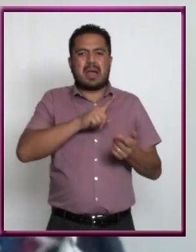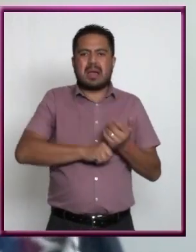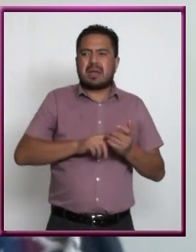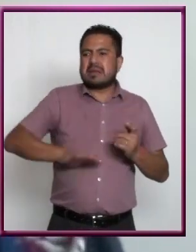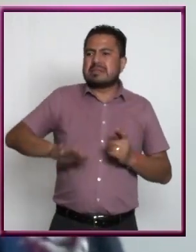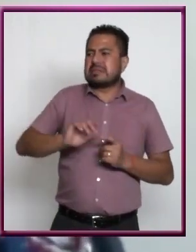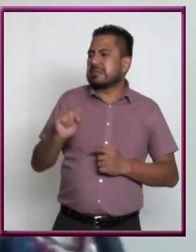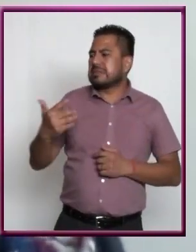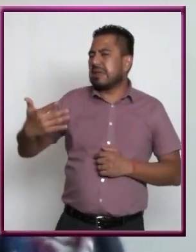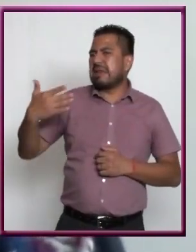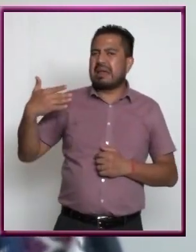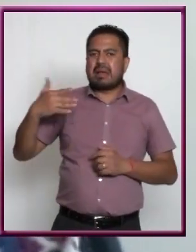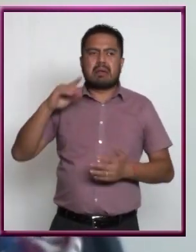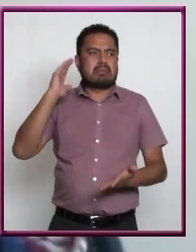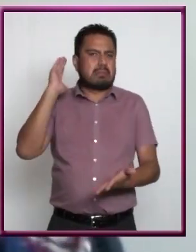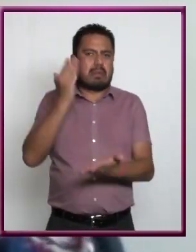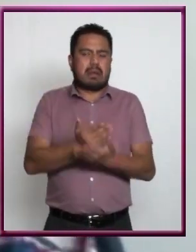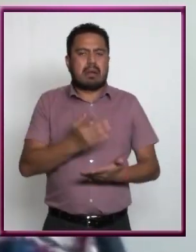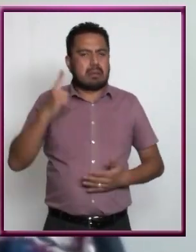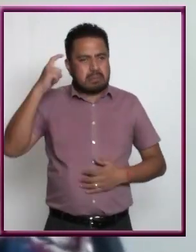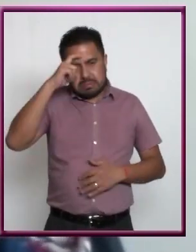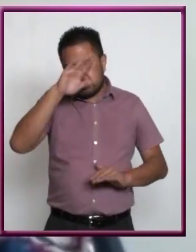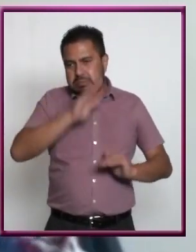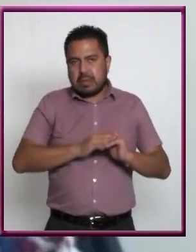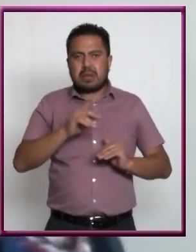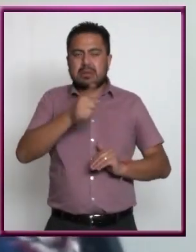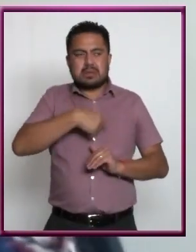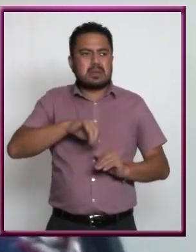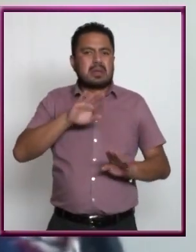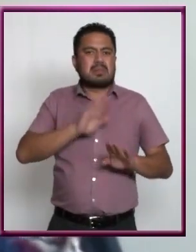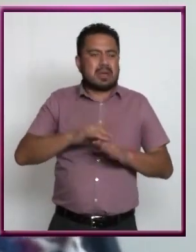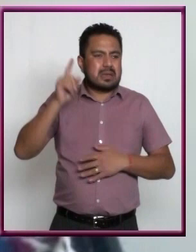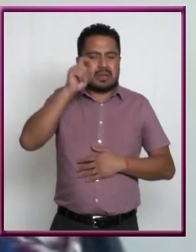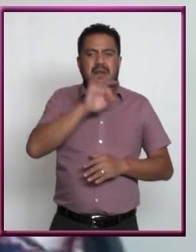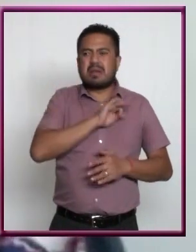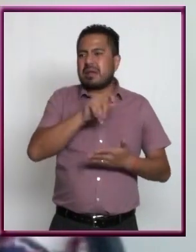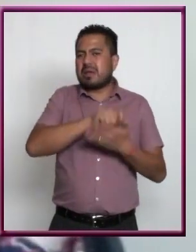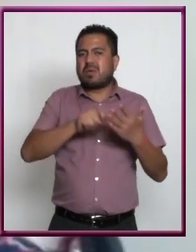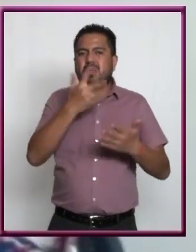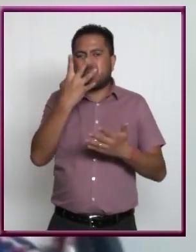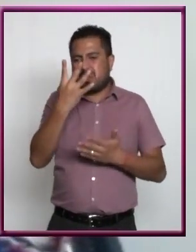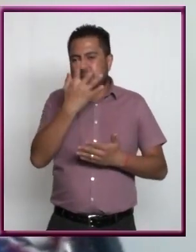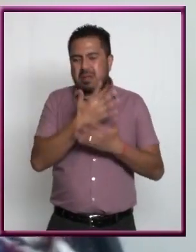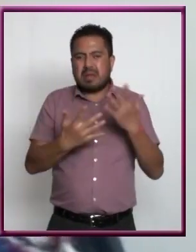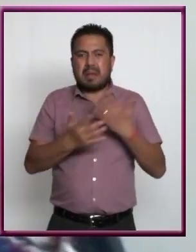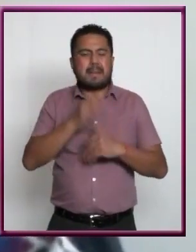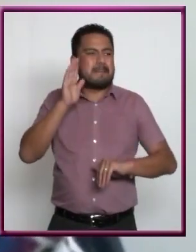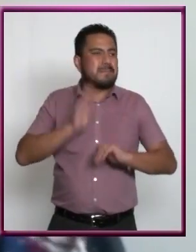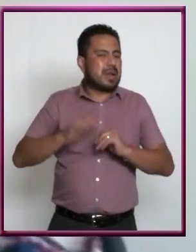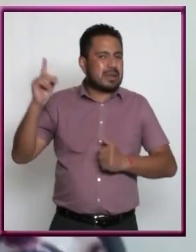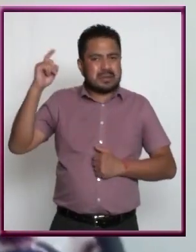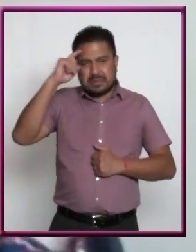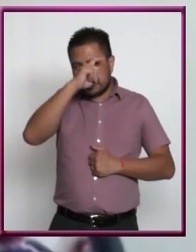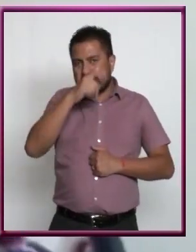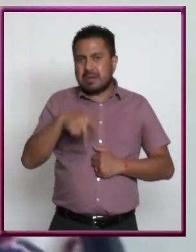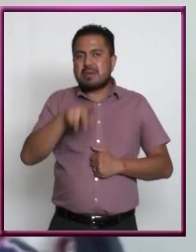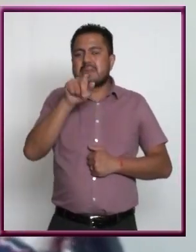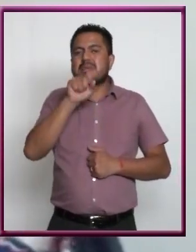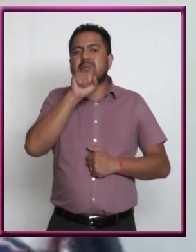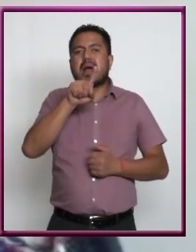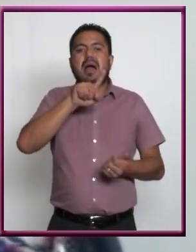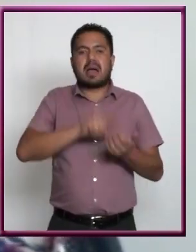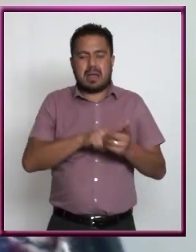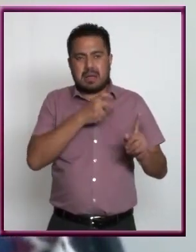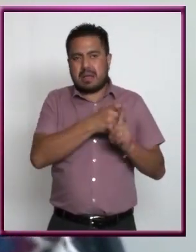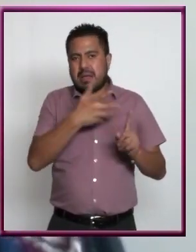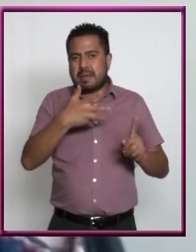desde hace tiempo ahí detenido y es muy difícil. Si para uno es muy difícil escribir a 4 manos, ya es mucho más difícil, pero también está